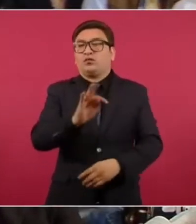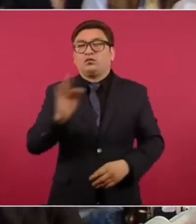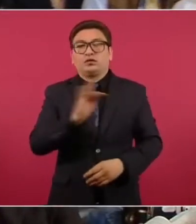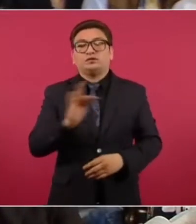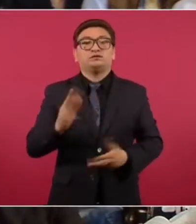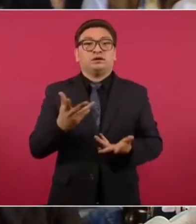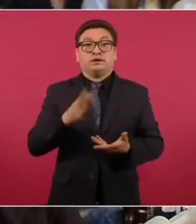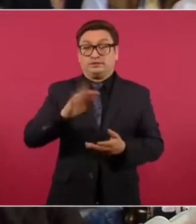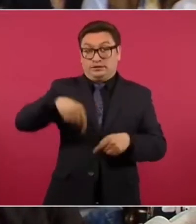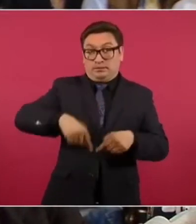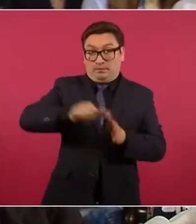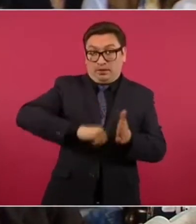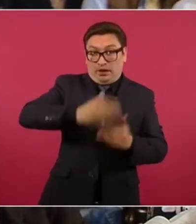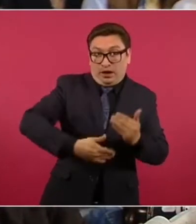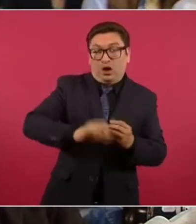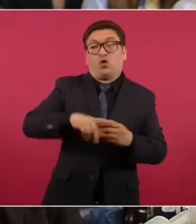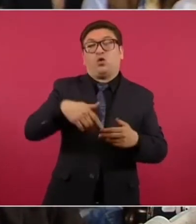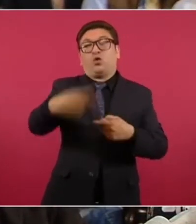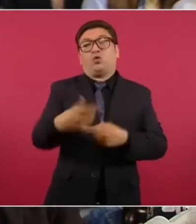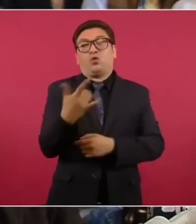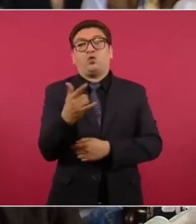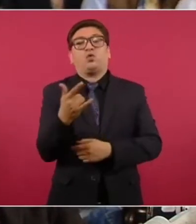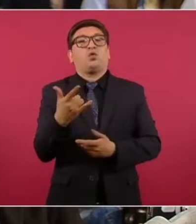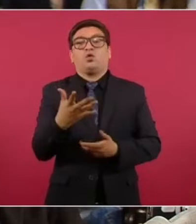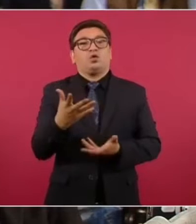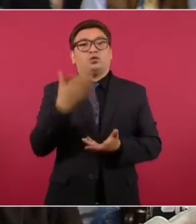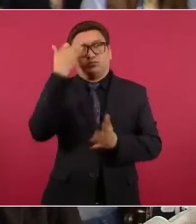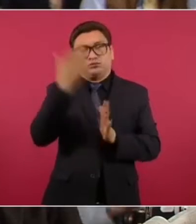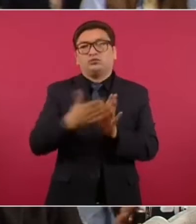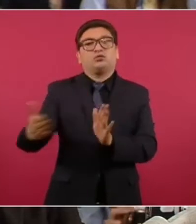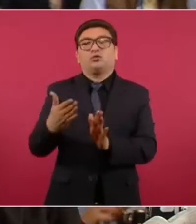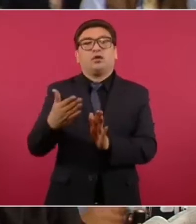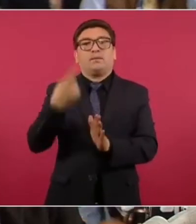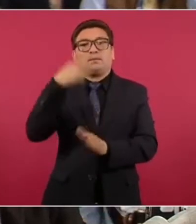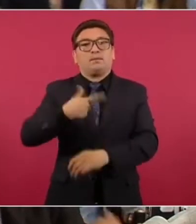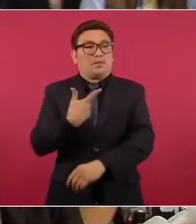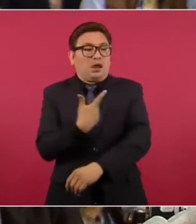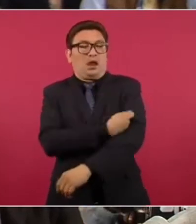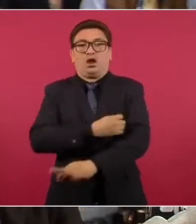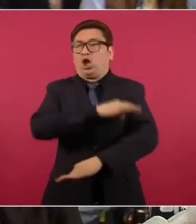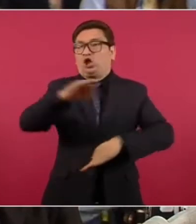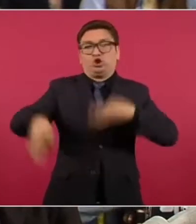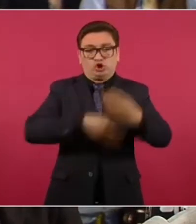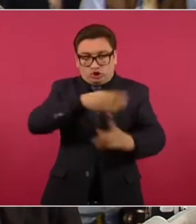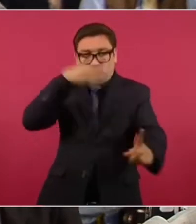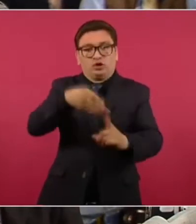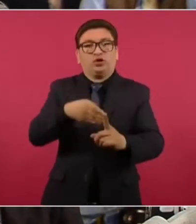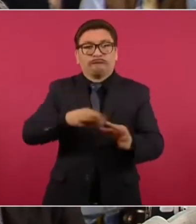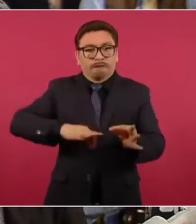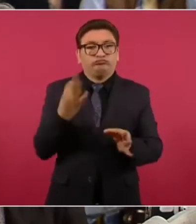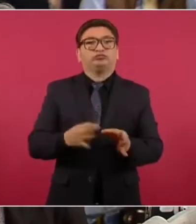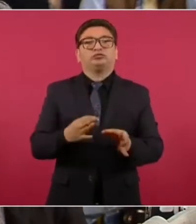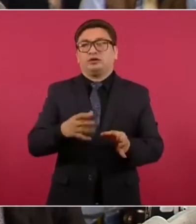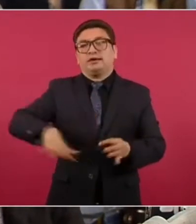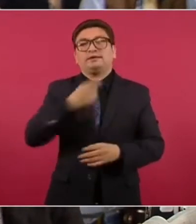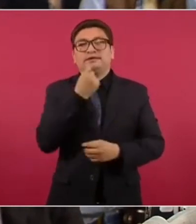antes de que termine este mes o va a ser en julio. ¿En cuánto tiempo planean vacunar a toda la población objetivo de estos